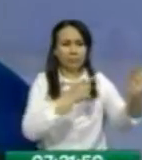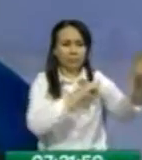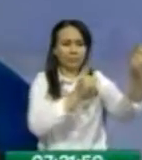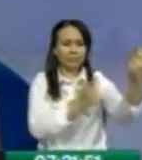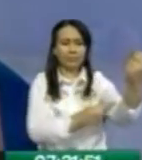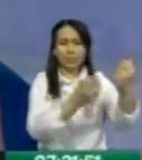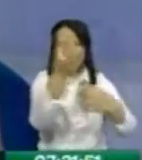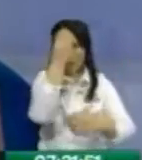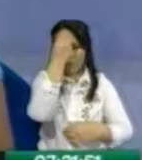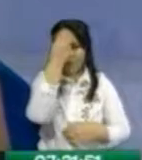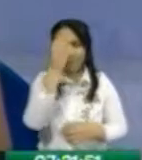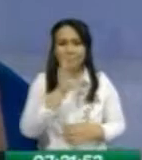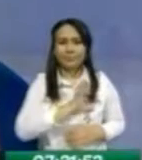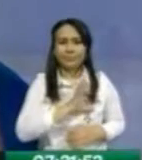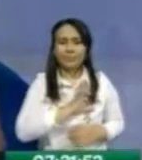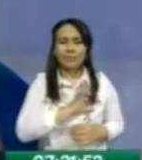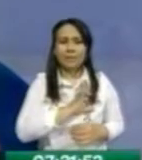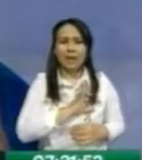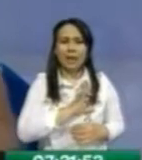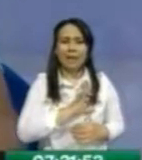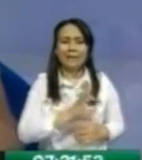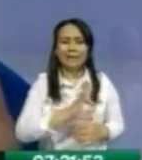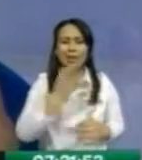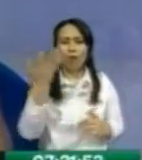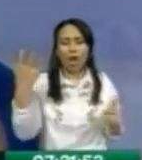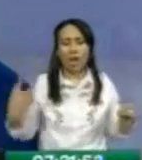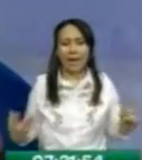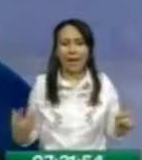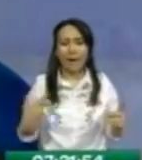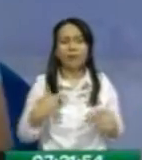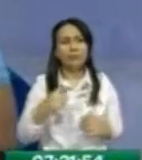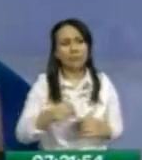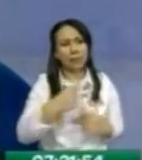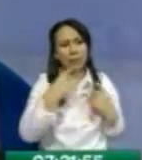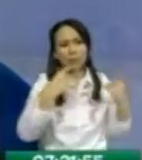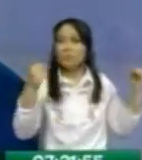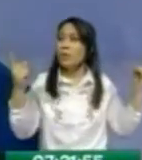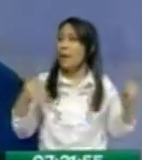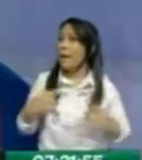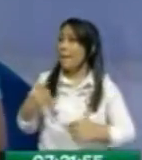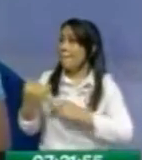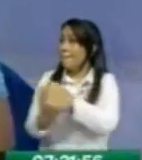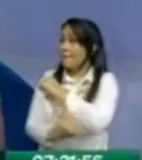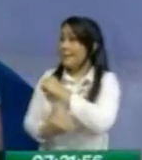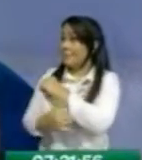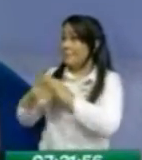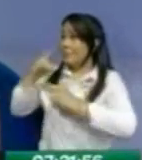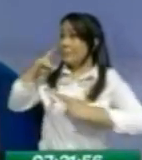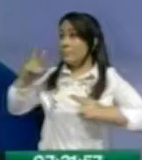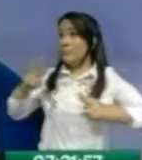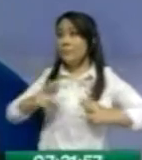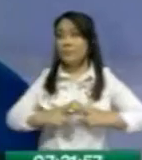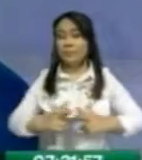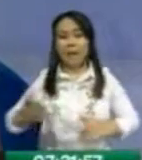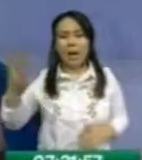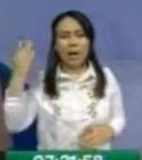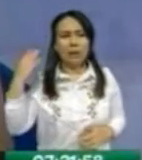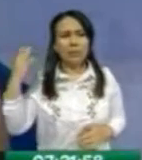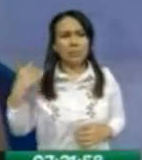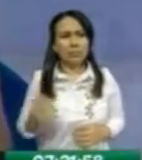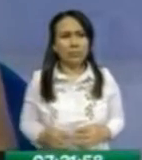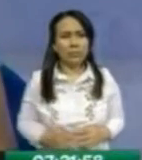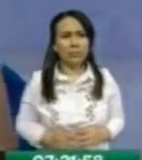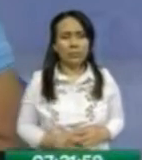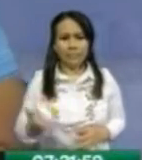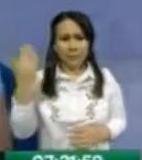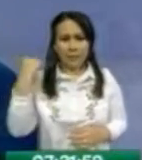de la educación técnica y tecnológica. Luisa, creo que hay que decirlo, el país debe conocer que hace el